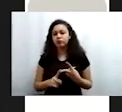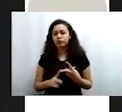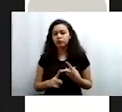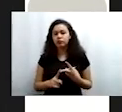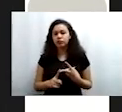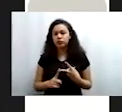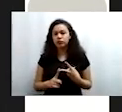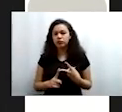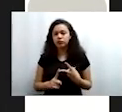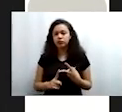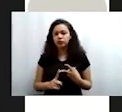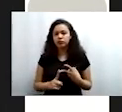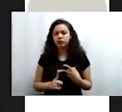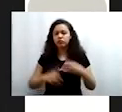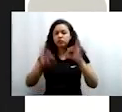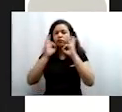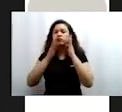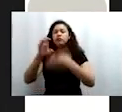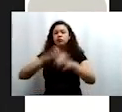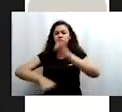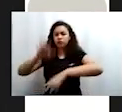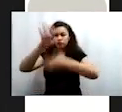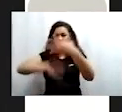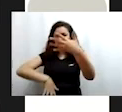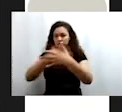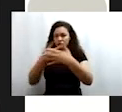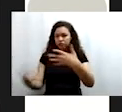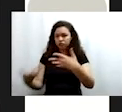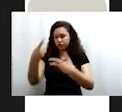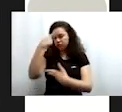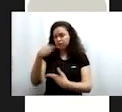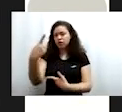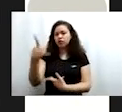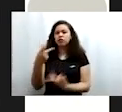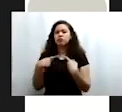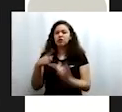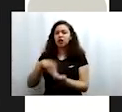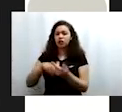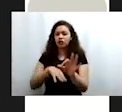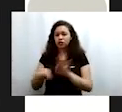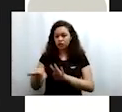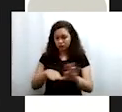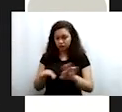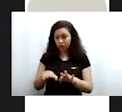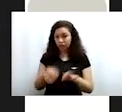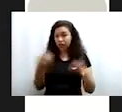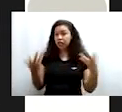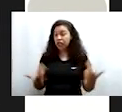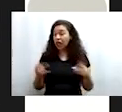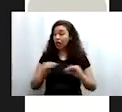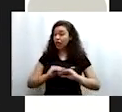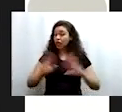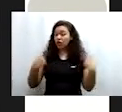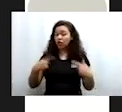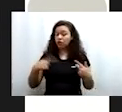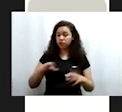que cada empresa deberá tener el suyo para cada uno de sus empleados y que le quede bien claro al